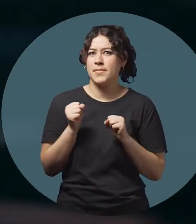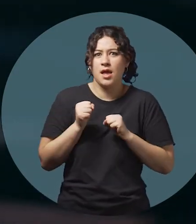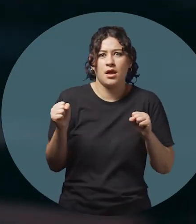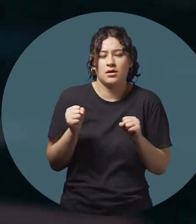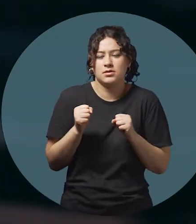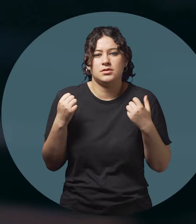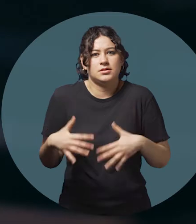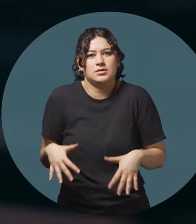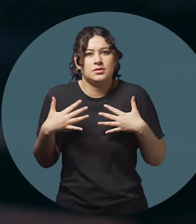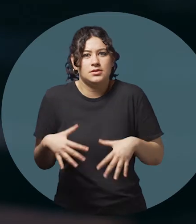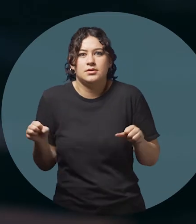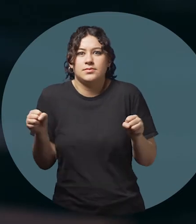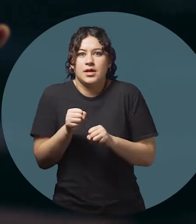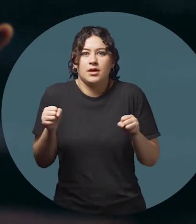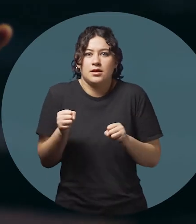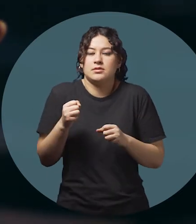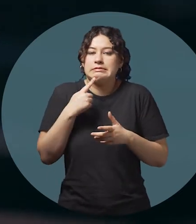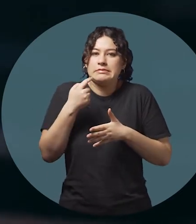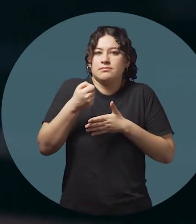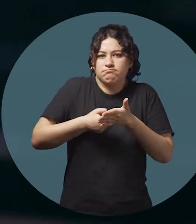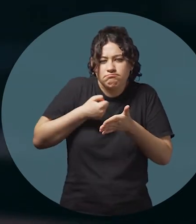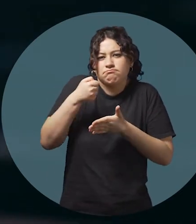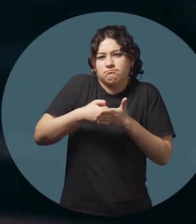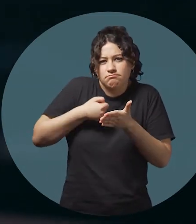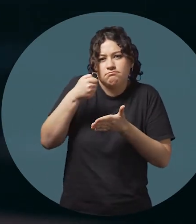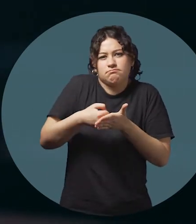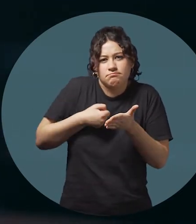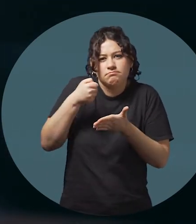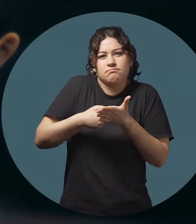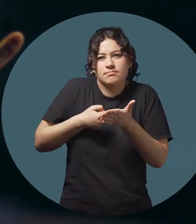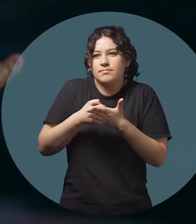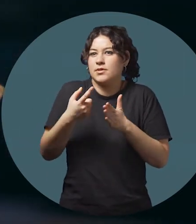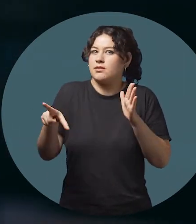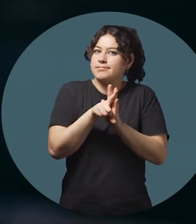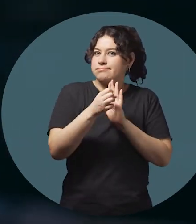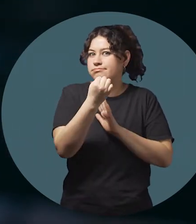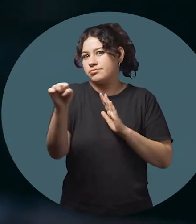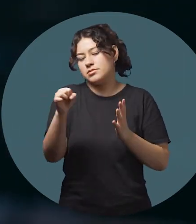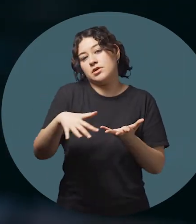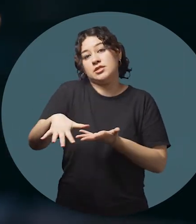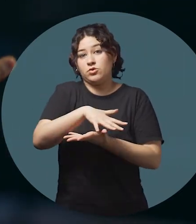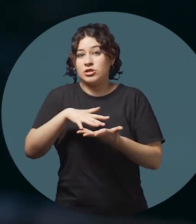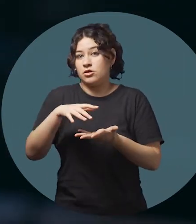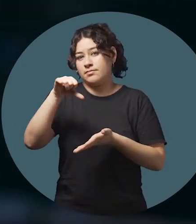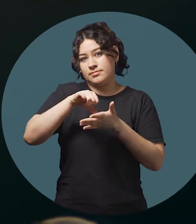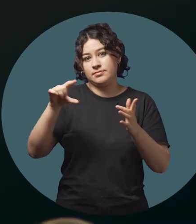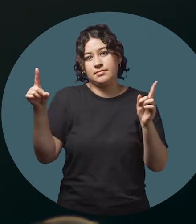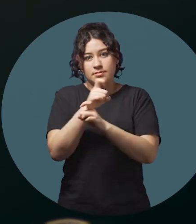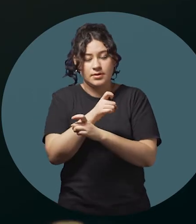temor, de alguna militancia también ilegal, en una situación muy